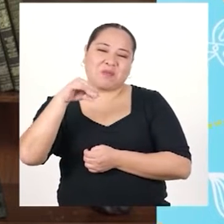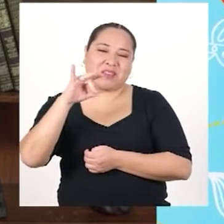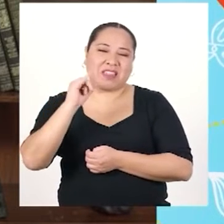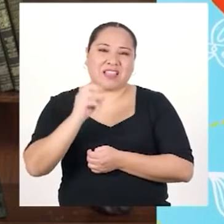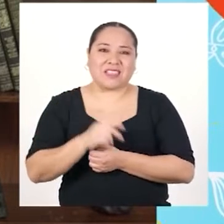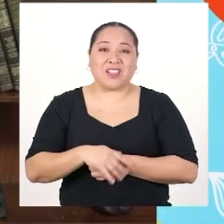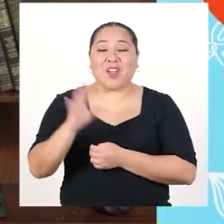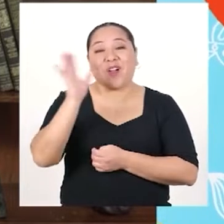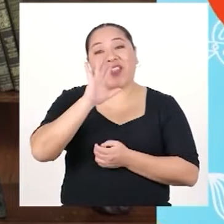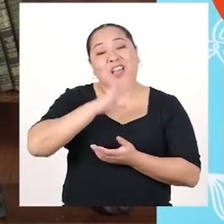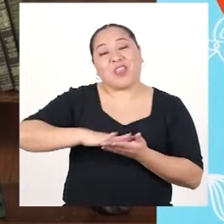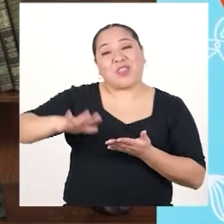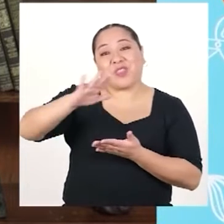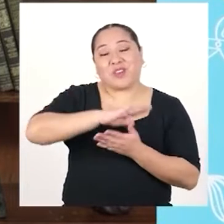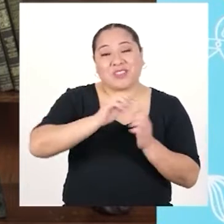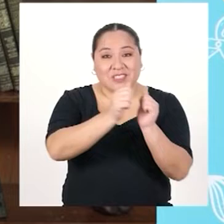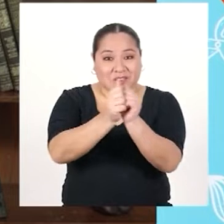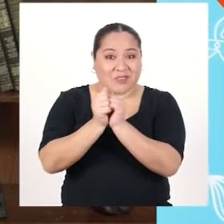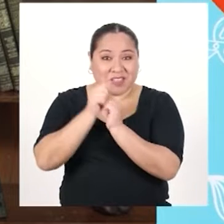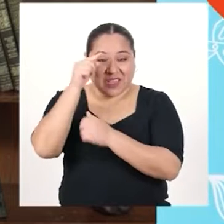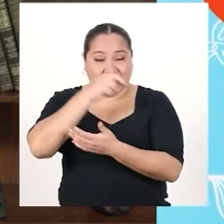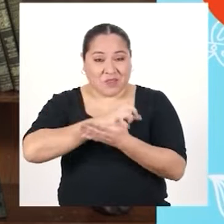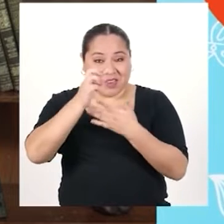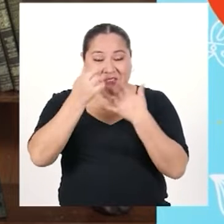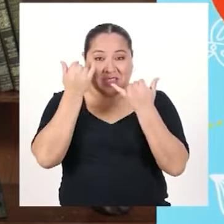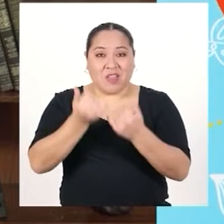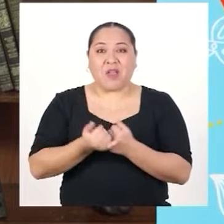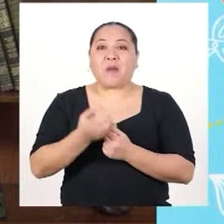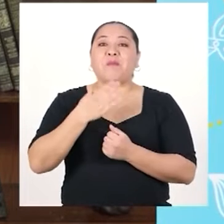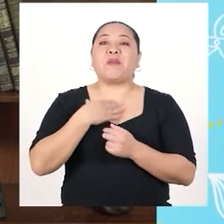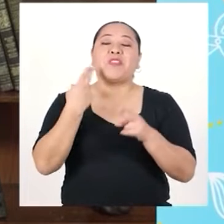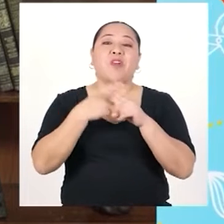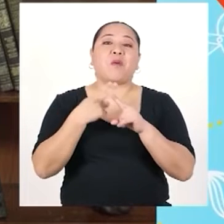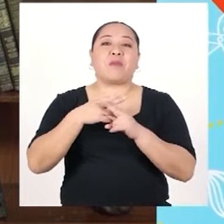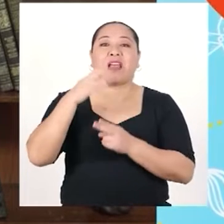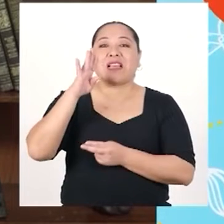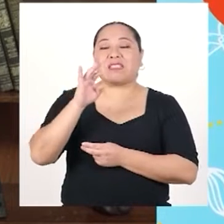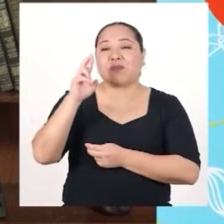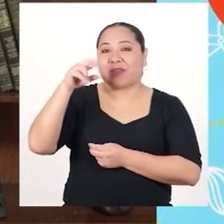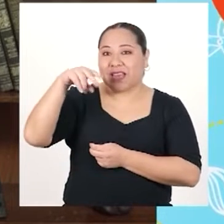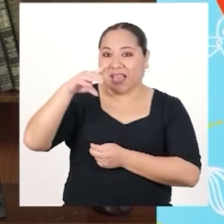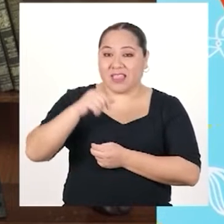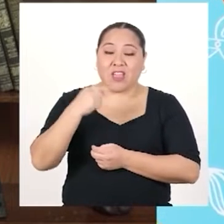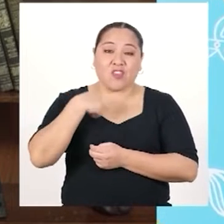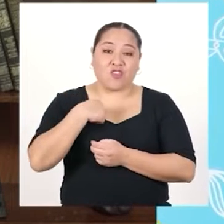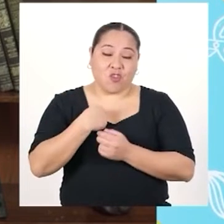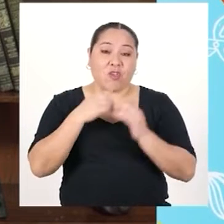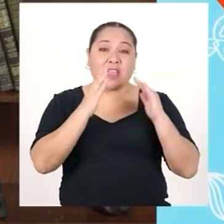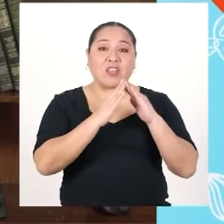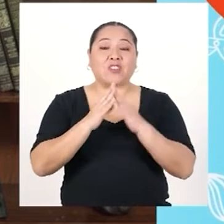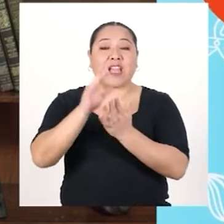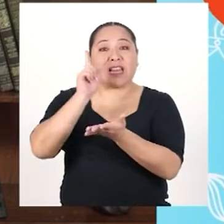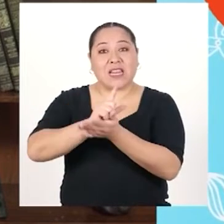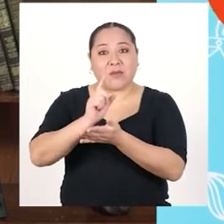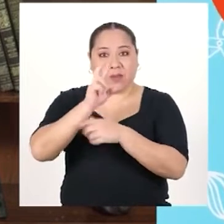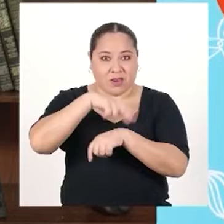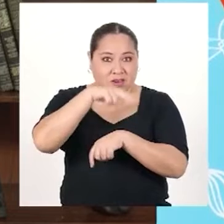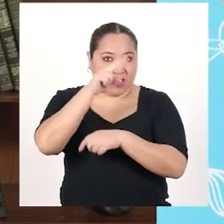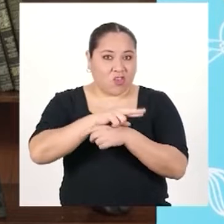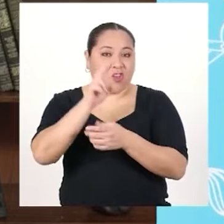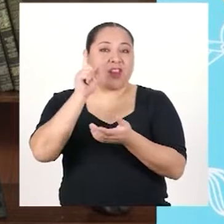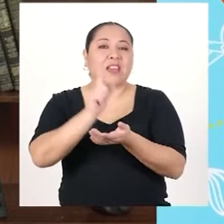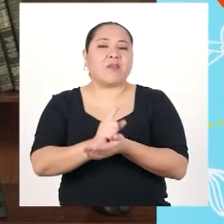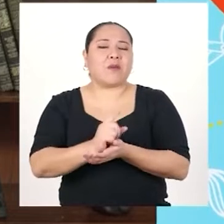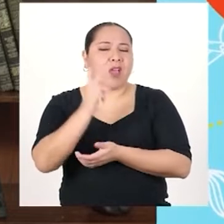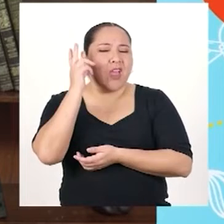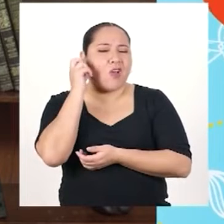todas y todos los que nos acompañan en el programa de hoy. Mi nombre es Brenda Vélez y soy de la ciudad de Lima, región Lima. Escuché